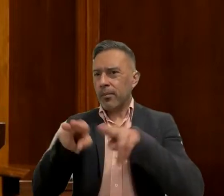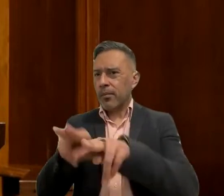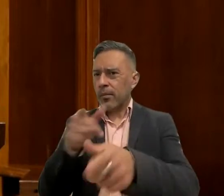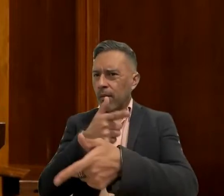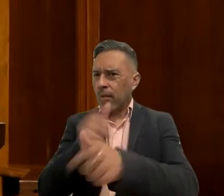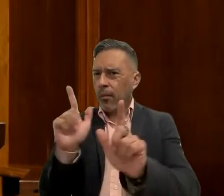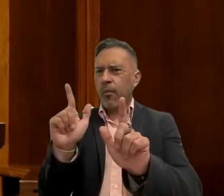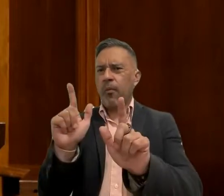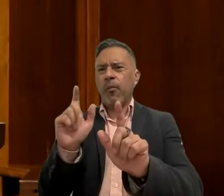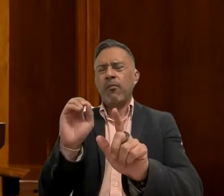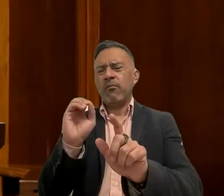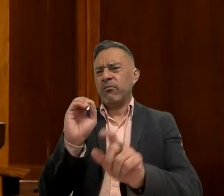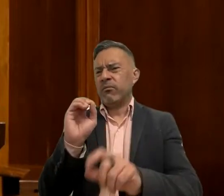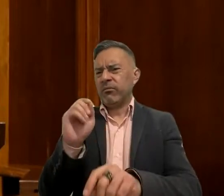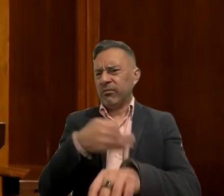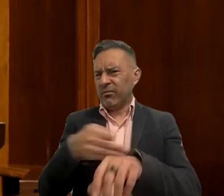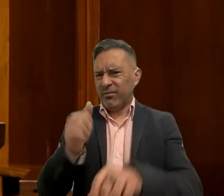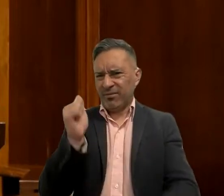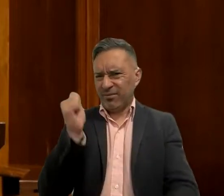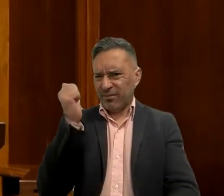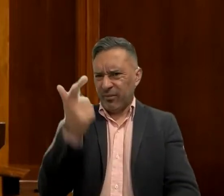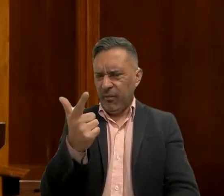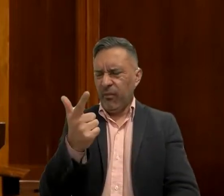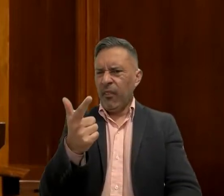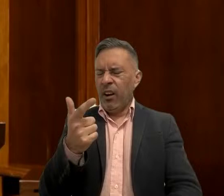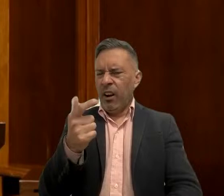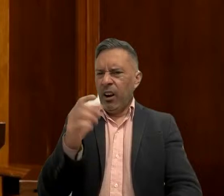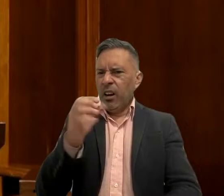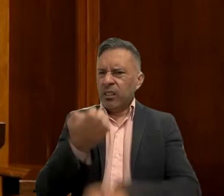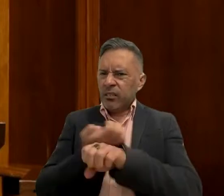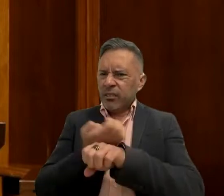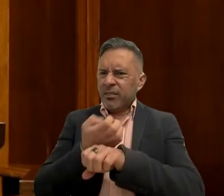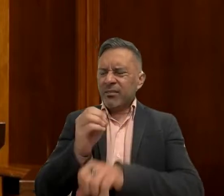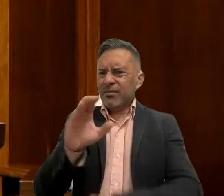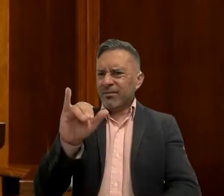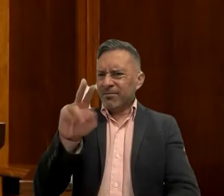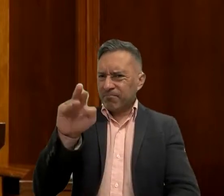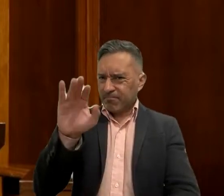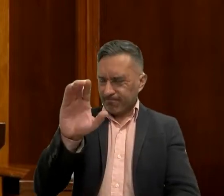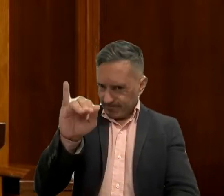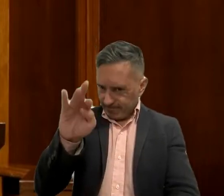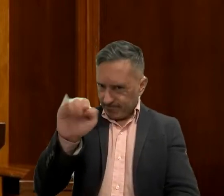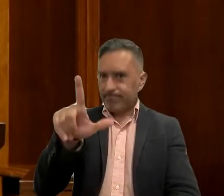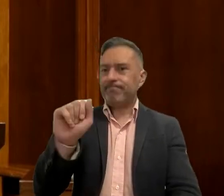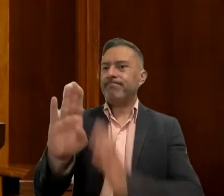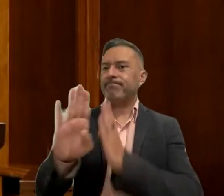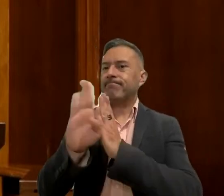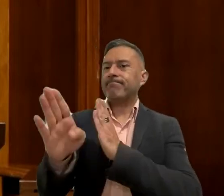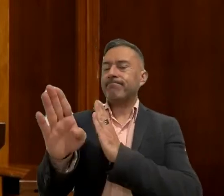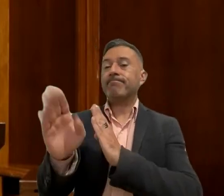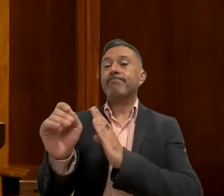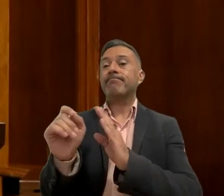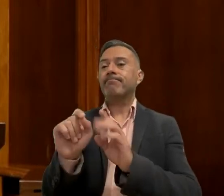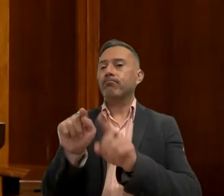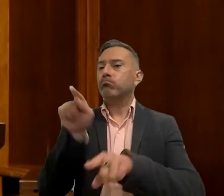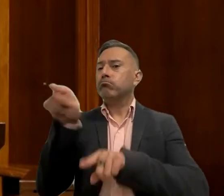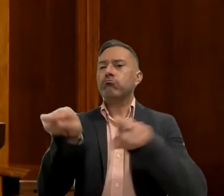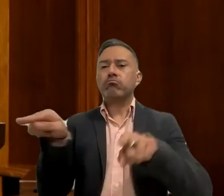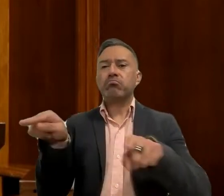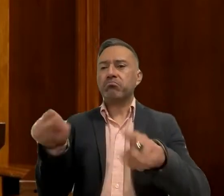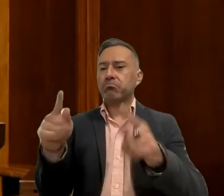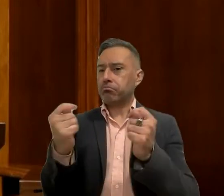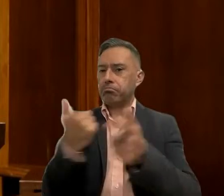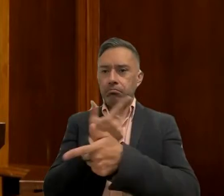de hecho o de parentesco por consanguinidad o civil en línea recta, sin limitación de grado, en